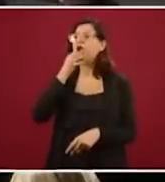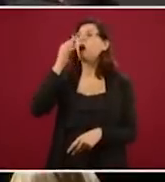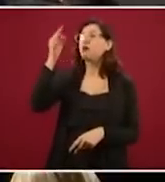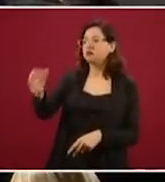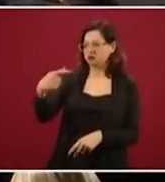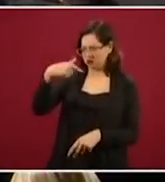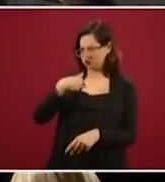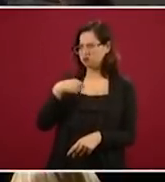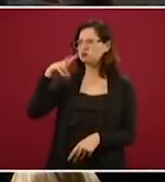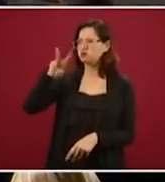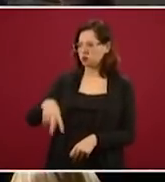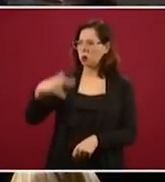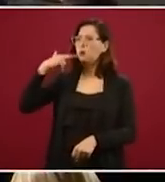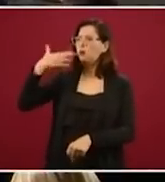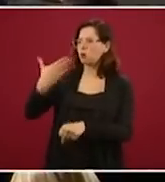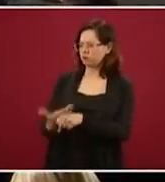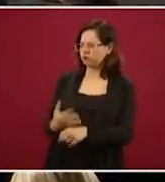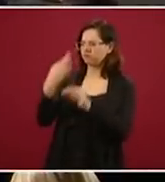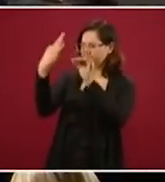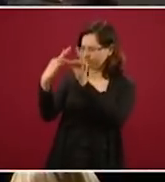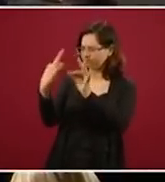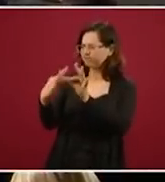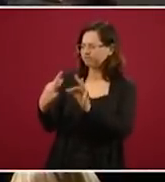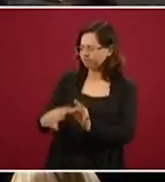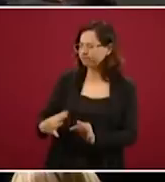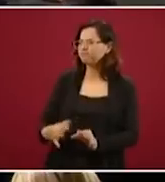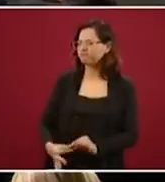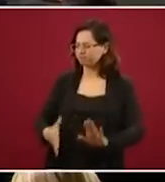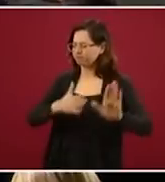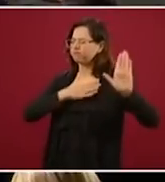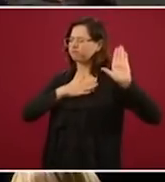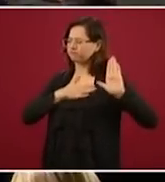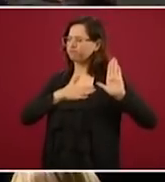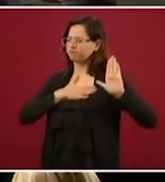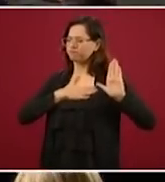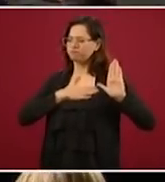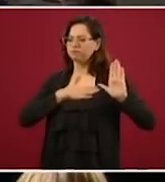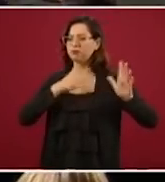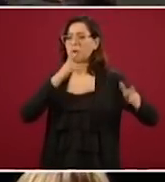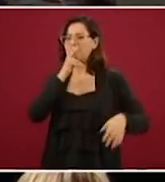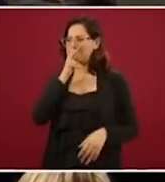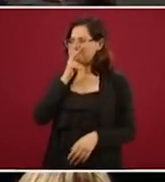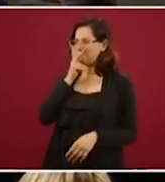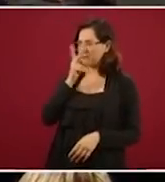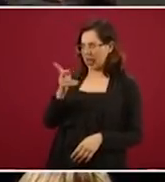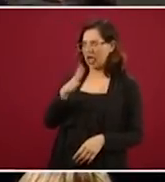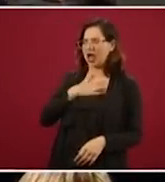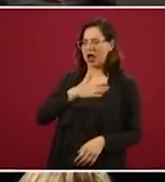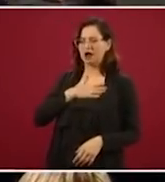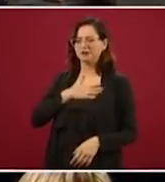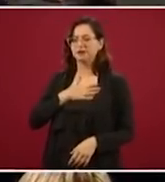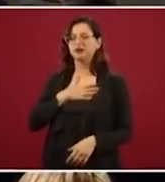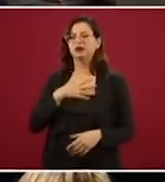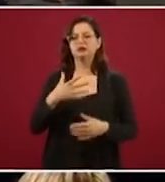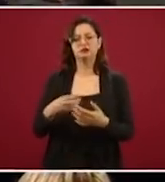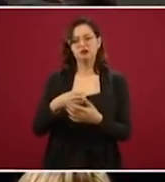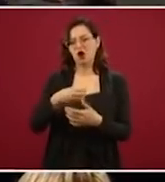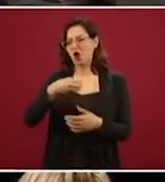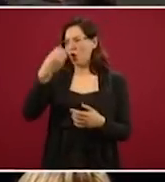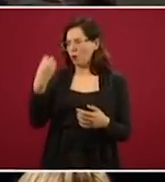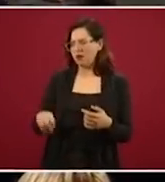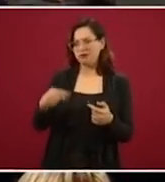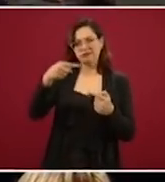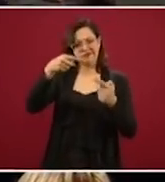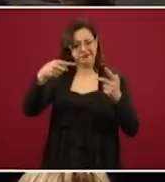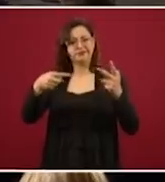persona cumplida, que quiere cumplir la norma y que hasta donde él sabe está en cumplimiento de todas sus obligaciones legales